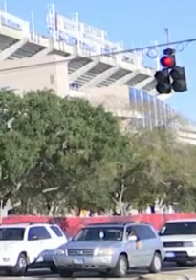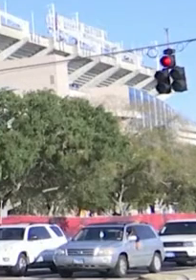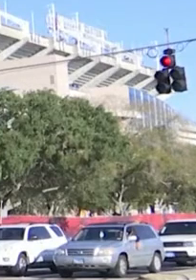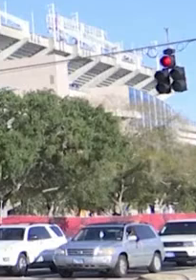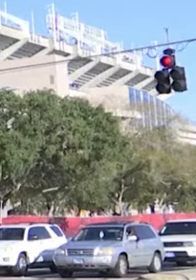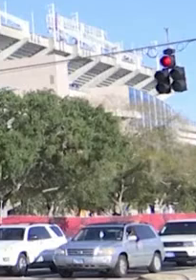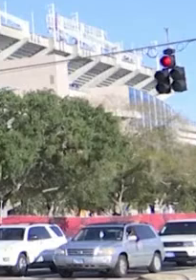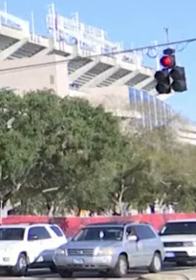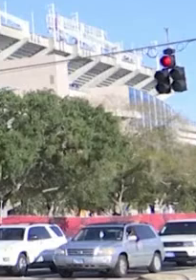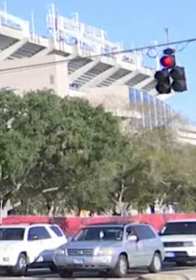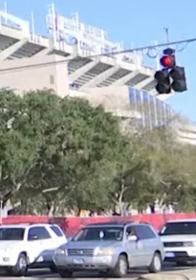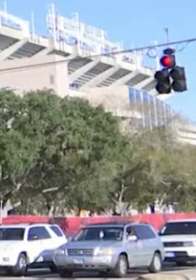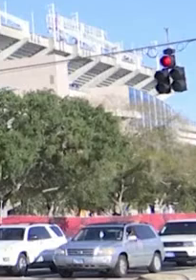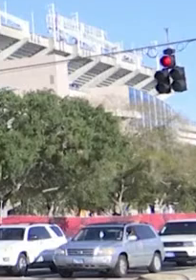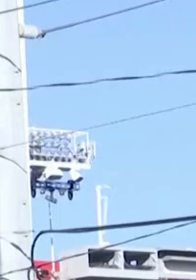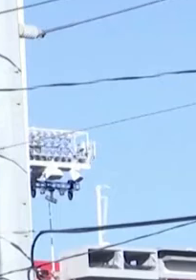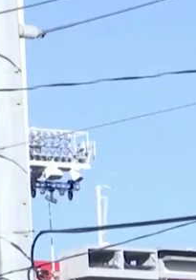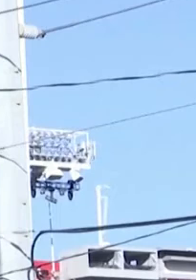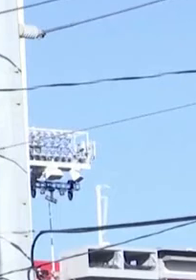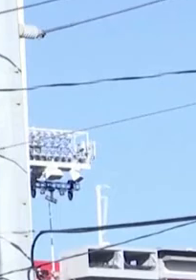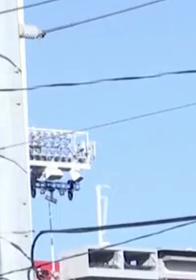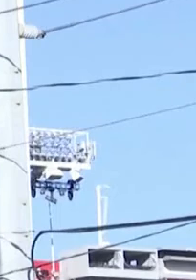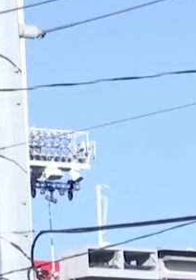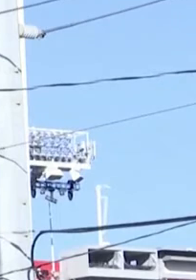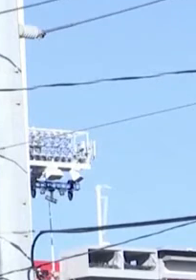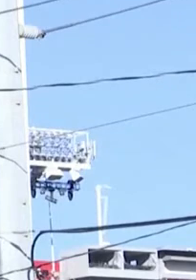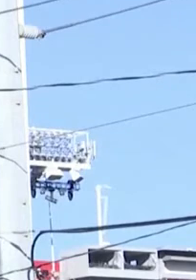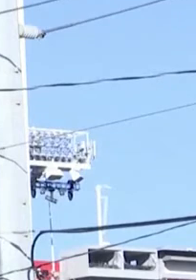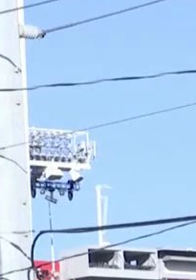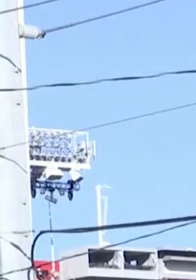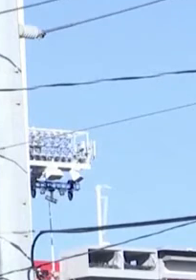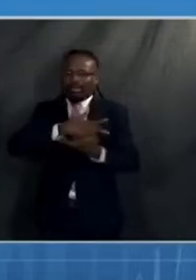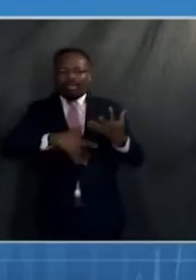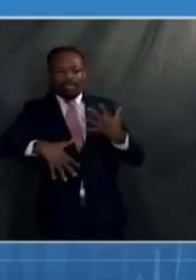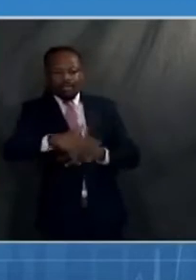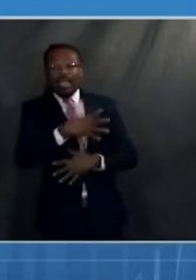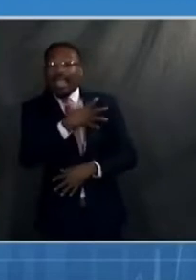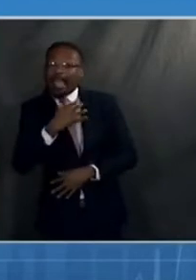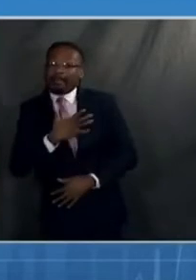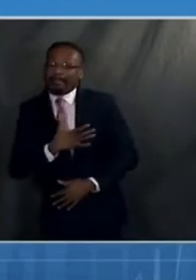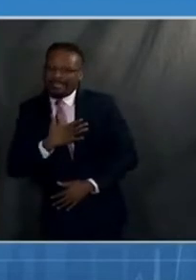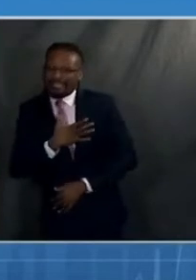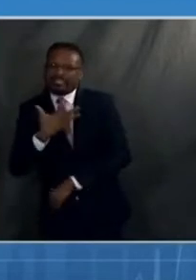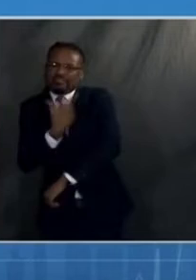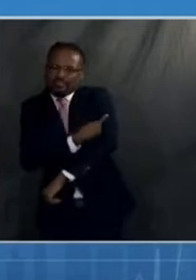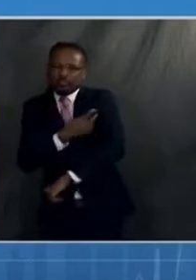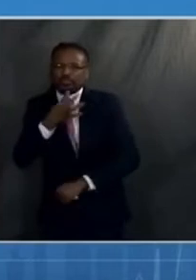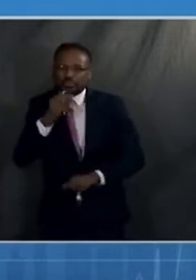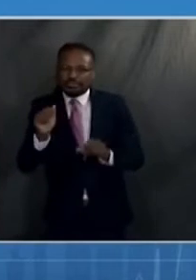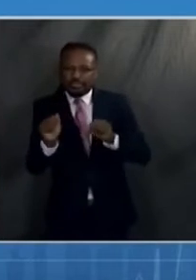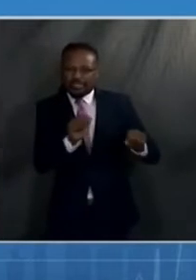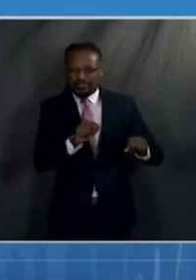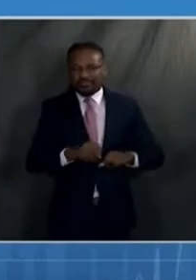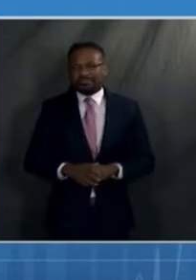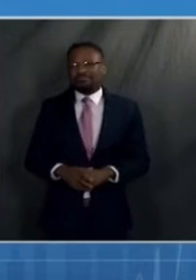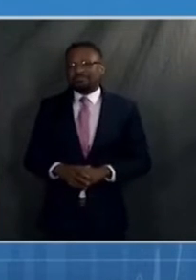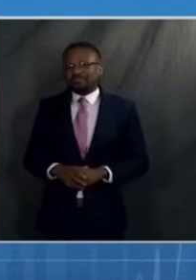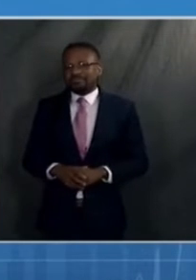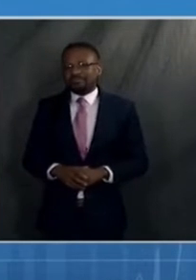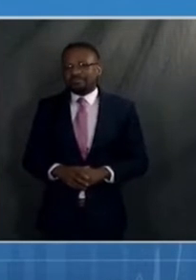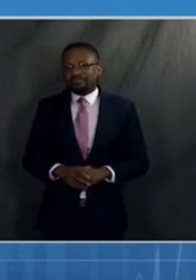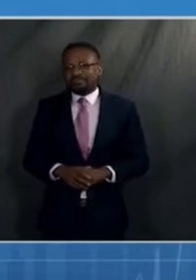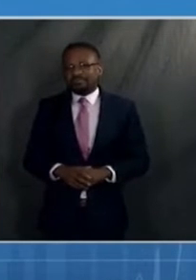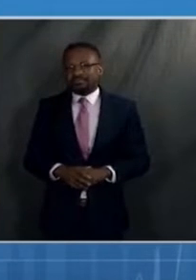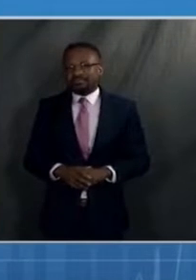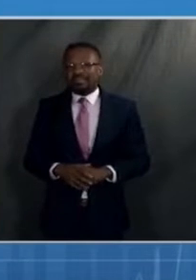final del campeonato de fútbol americano, a desarrollarse este domingo en Tampa. Y este domingo, recuerde, sea cual sea el equipo al que